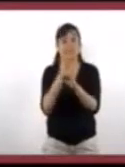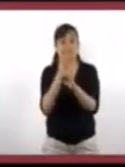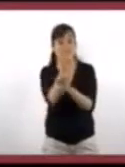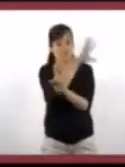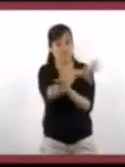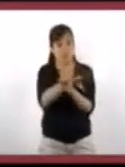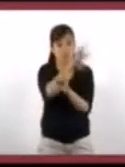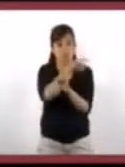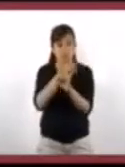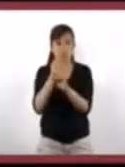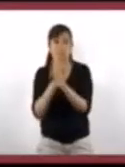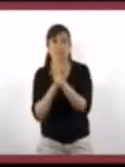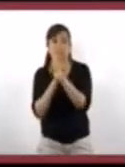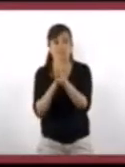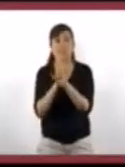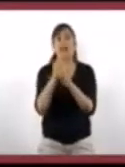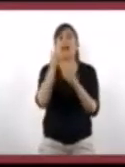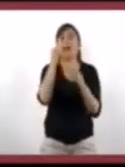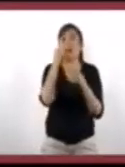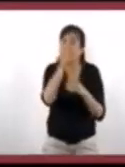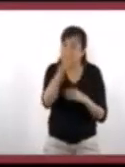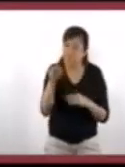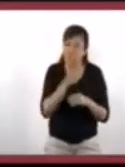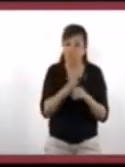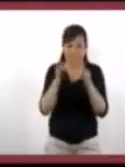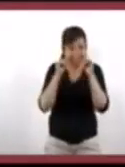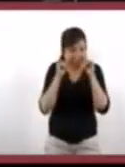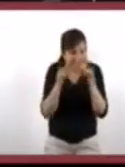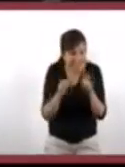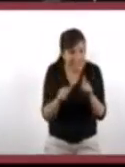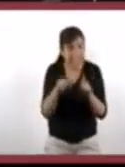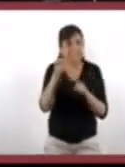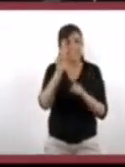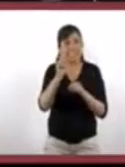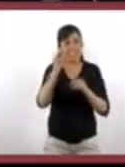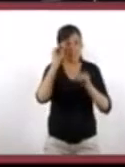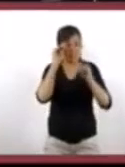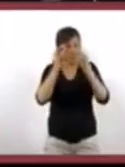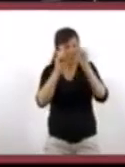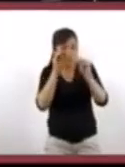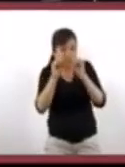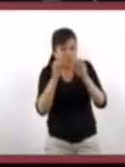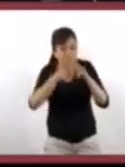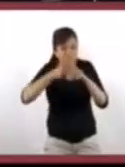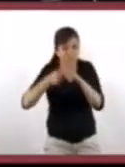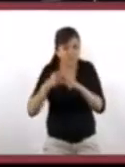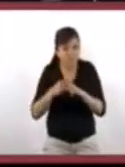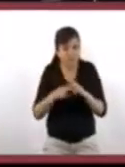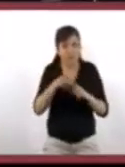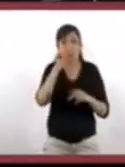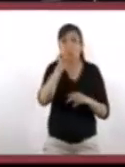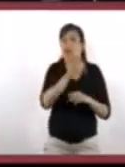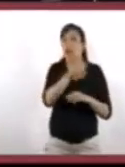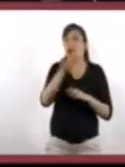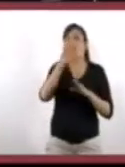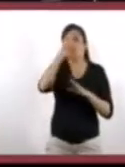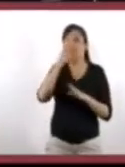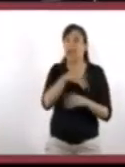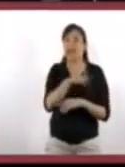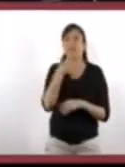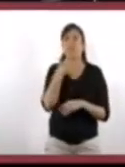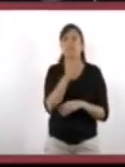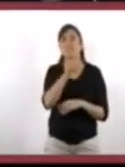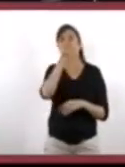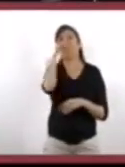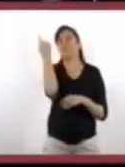tendencia central. De nueva cuenta, insistimos en que esta es una construcción humana. No es como alguien que encontró en un documento religioso y